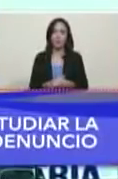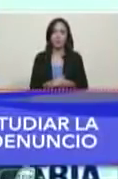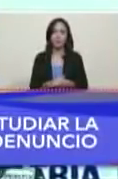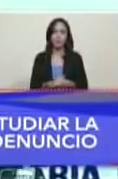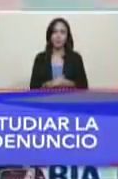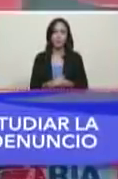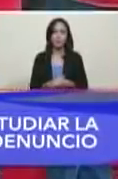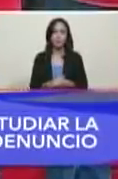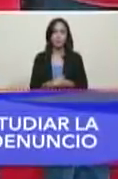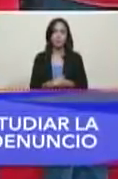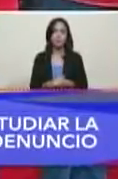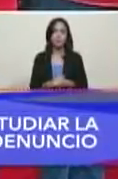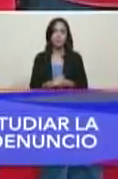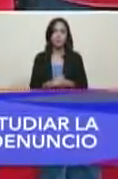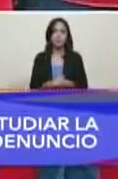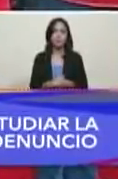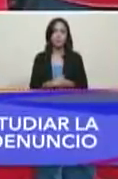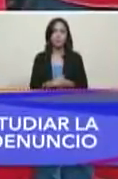paz.